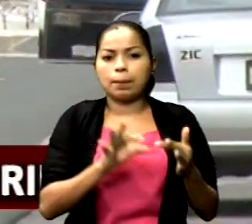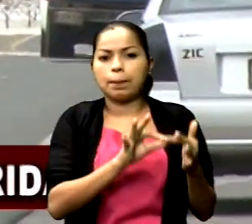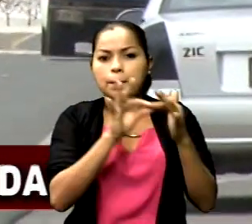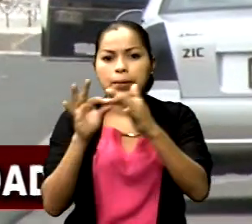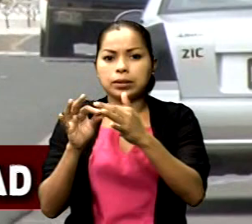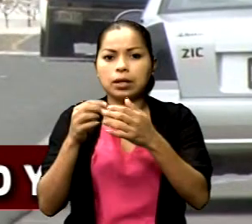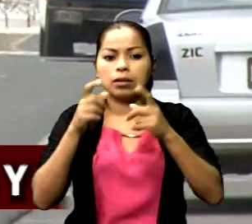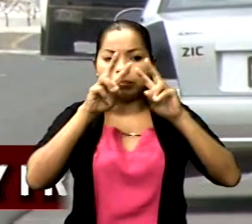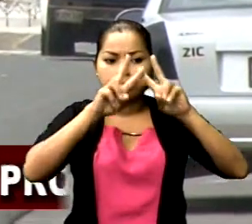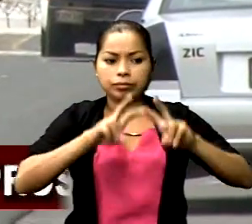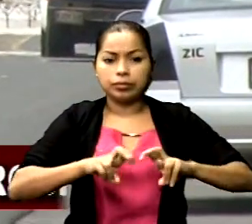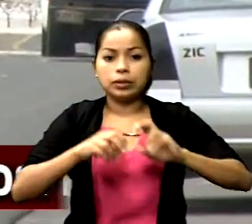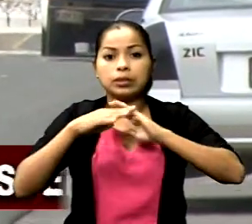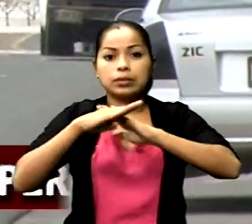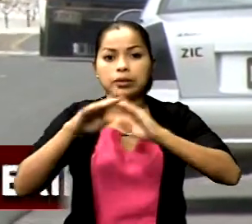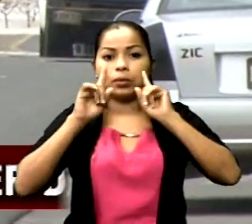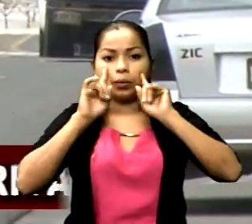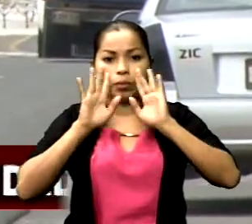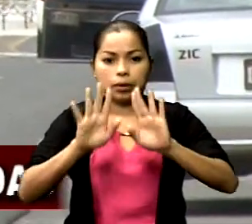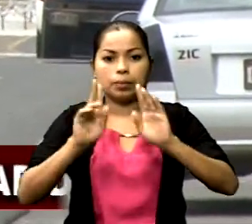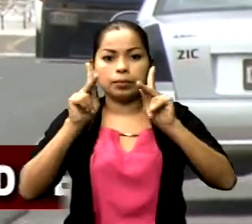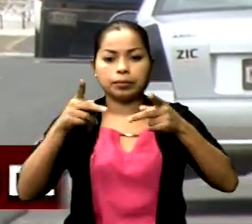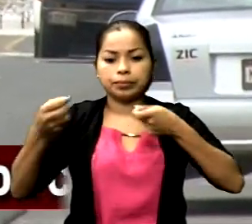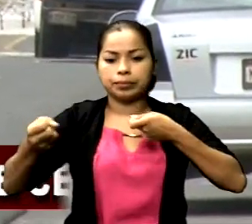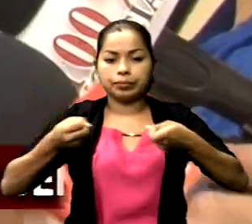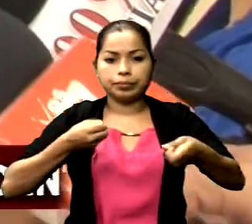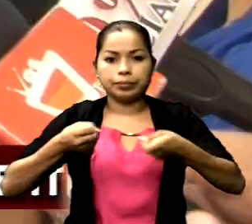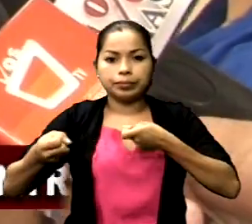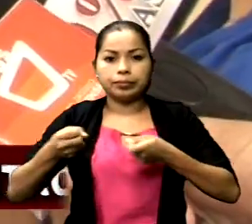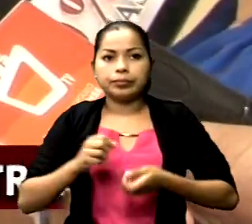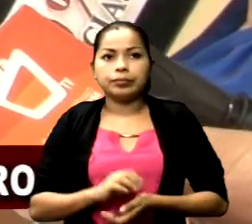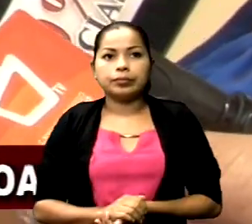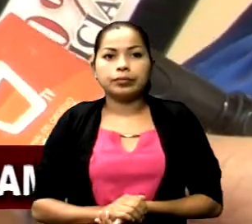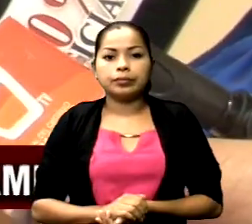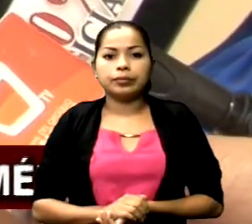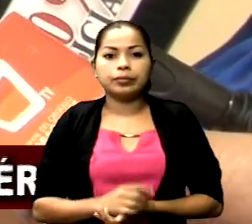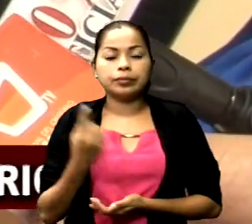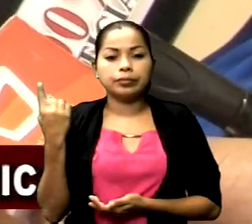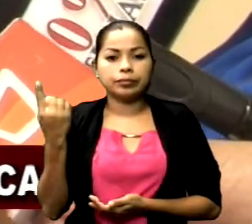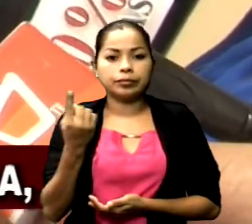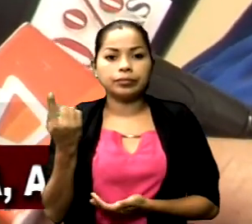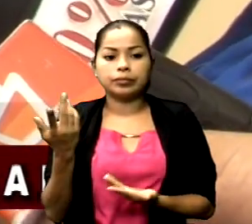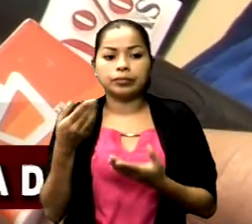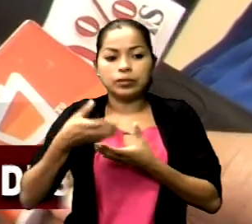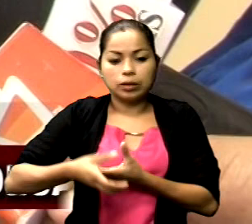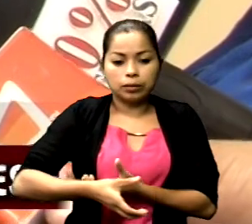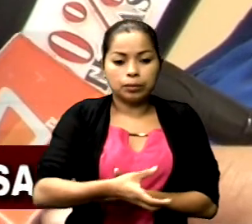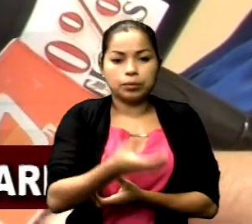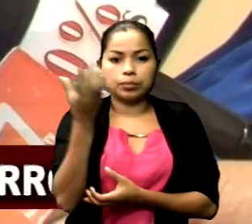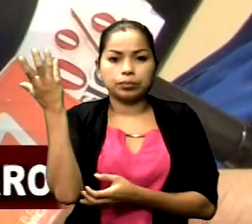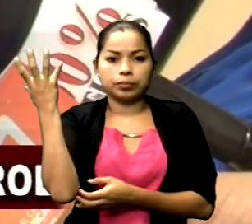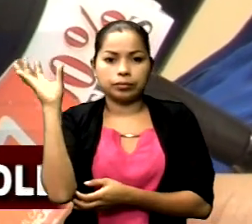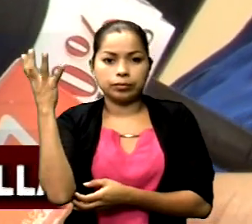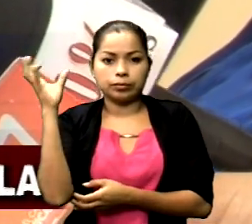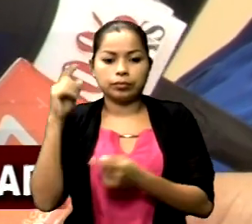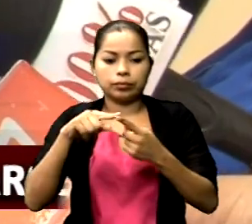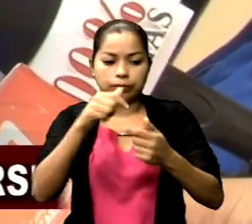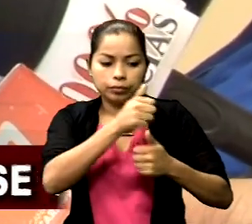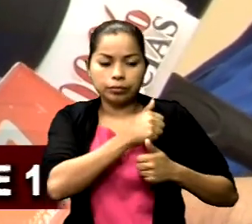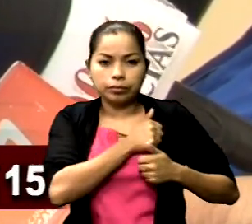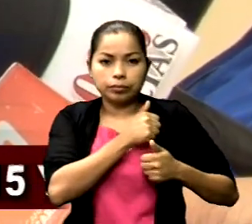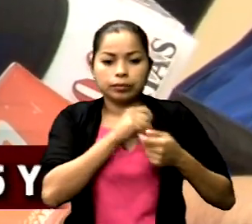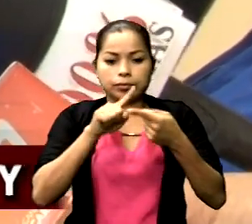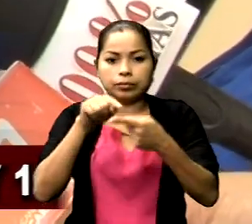de seguridad y advertencia para los vehículos. Aquí solamente deben ser los bomberos, el ejército,